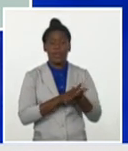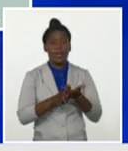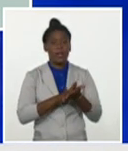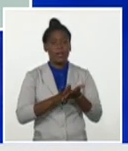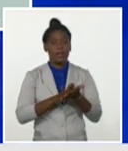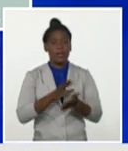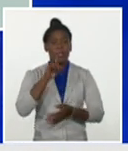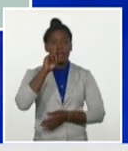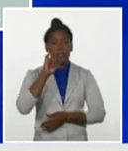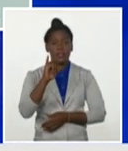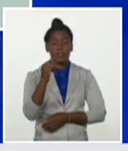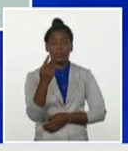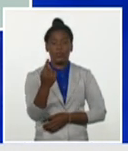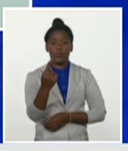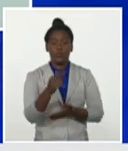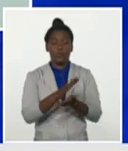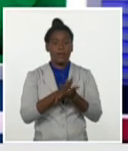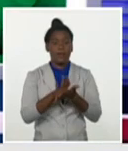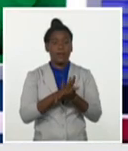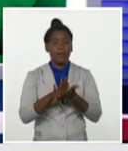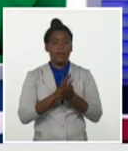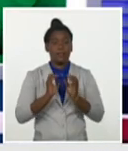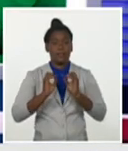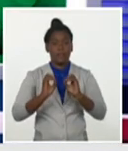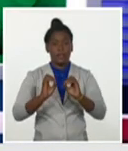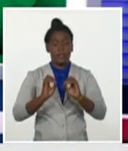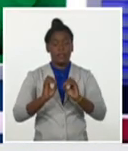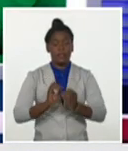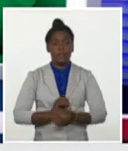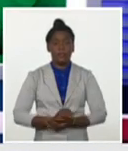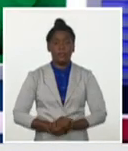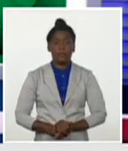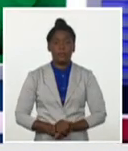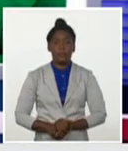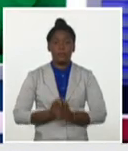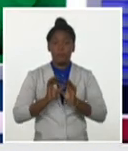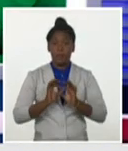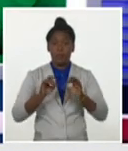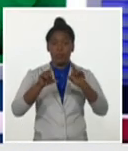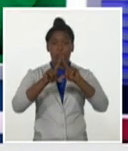casos autóctonos en el día de ayer. De esta forma, Cuba